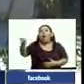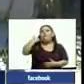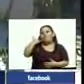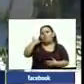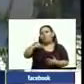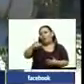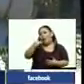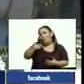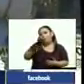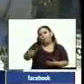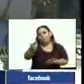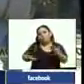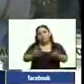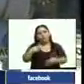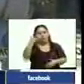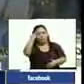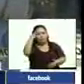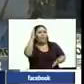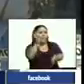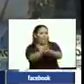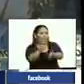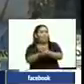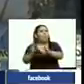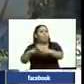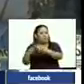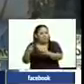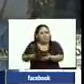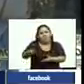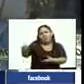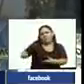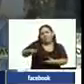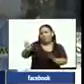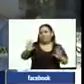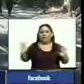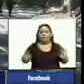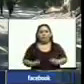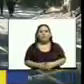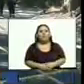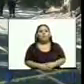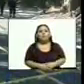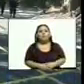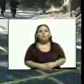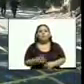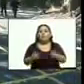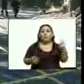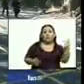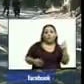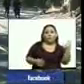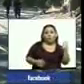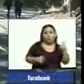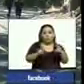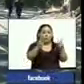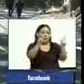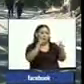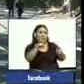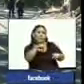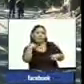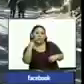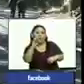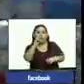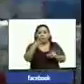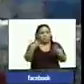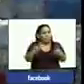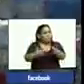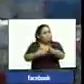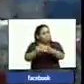que según tenía entendido pagaba renta y todo eso, pero hasta ahí. En ambos casos, las autoridades aseguran que han